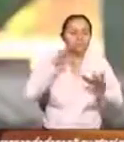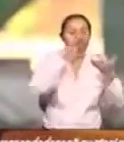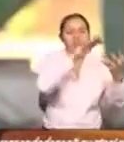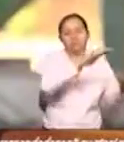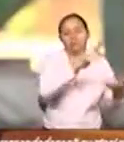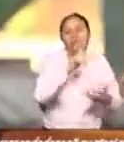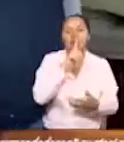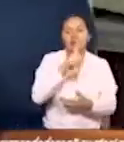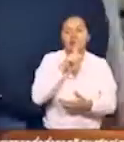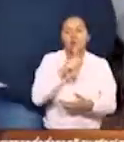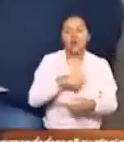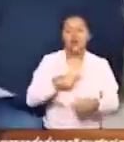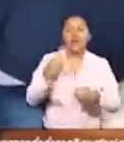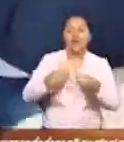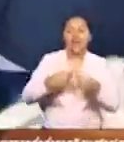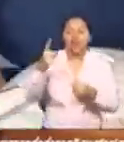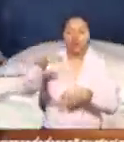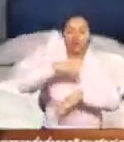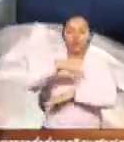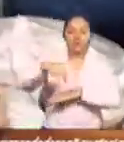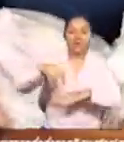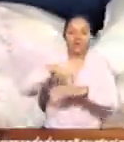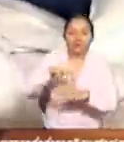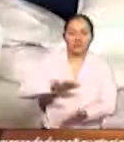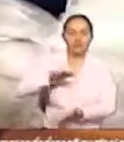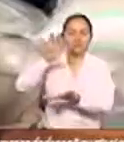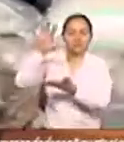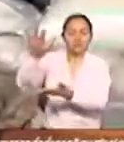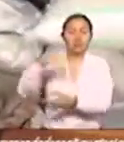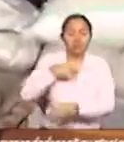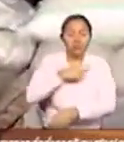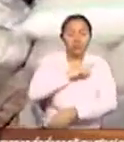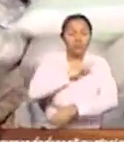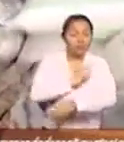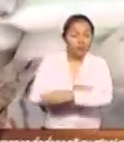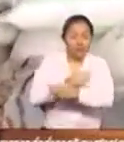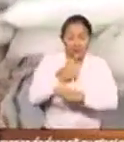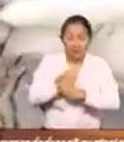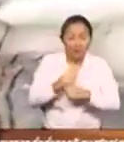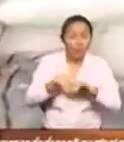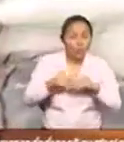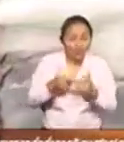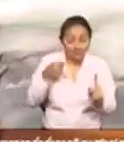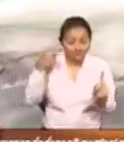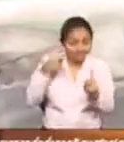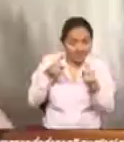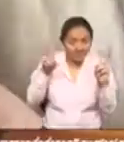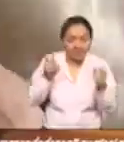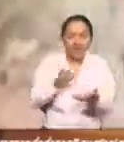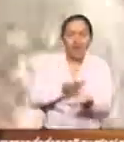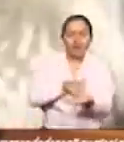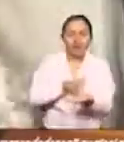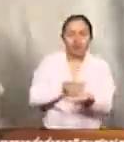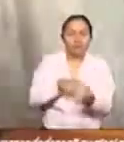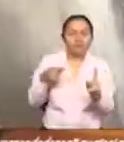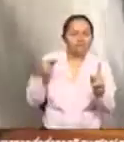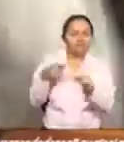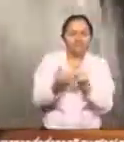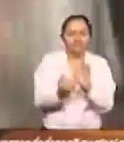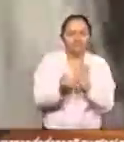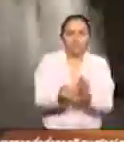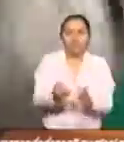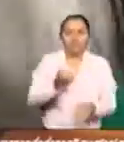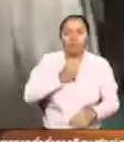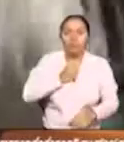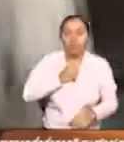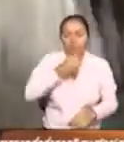y a Quito, a Machachi. Nuestro anhelo realmente es trabajar fuerte en el arroz e intentar al fin de año dejarlo colocado con una marca identificada. Para